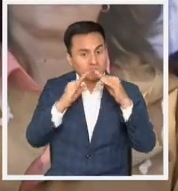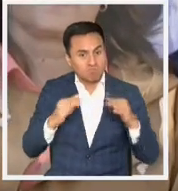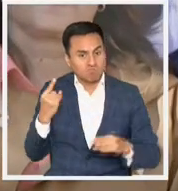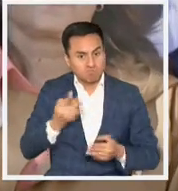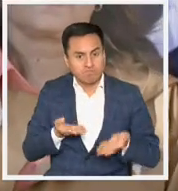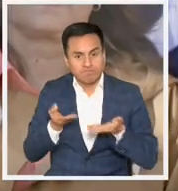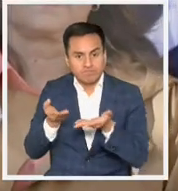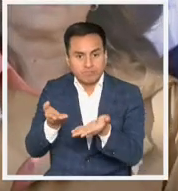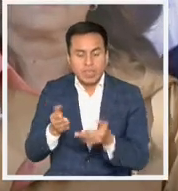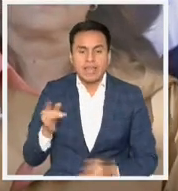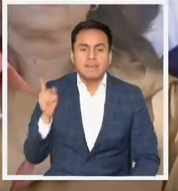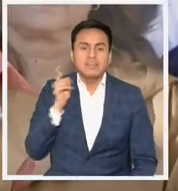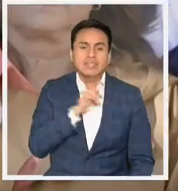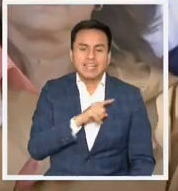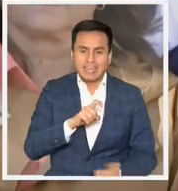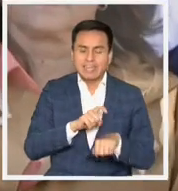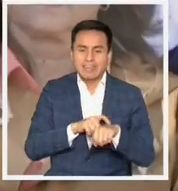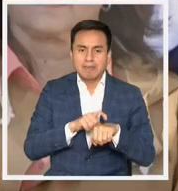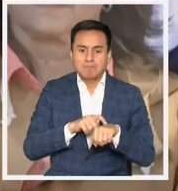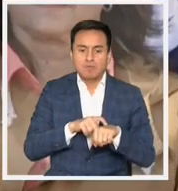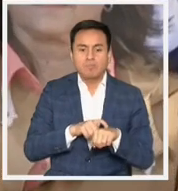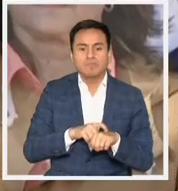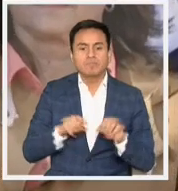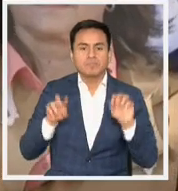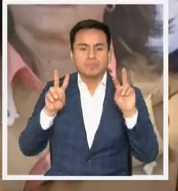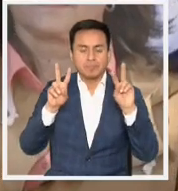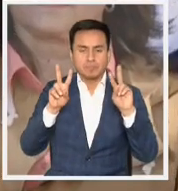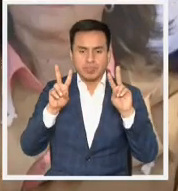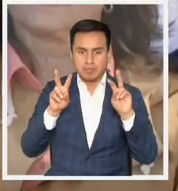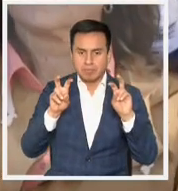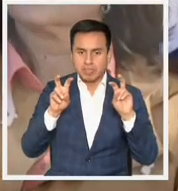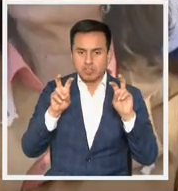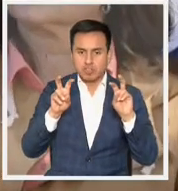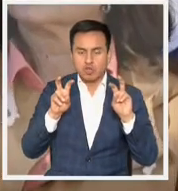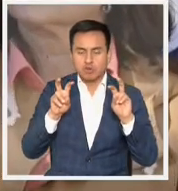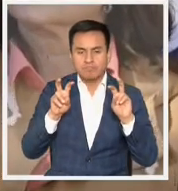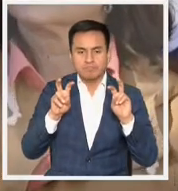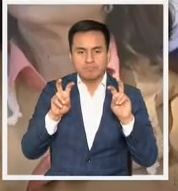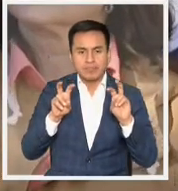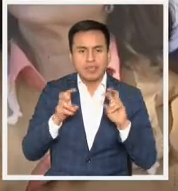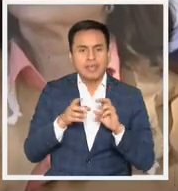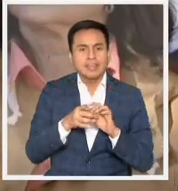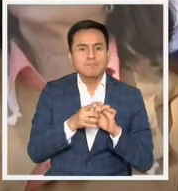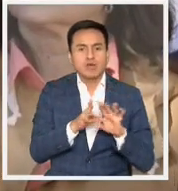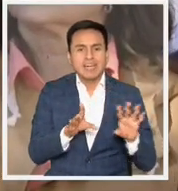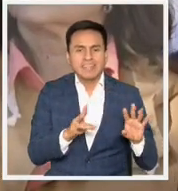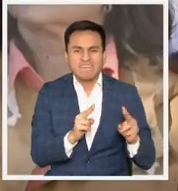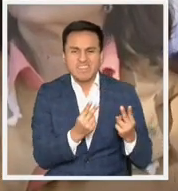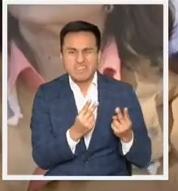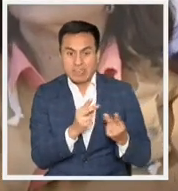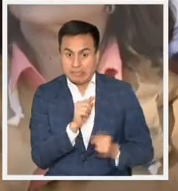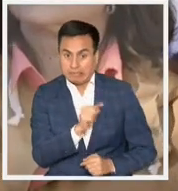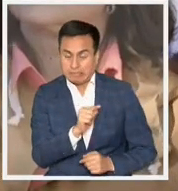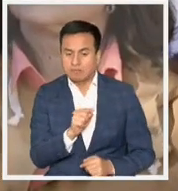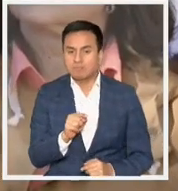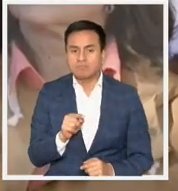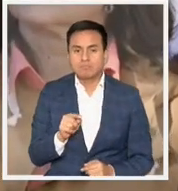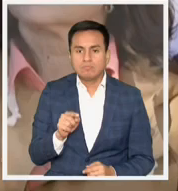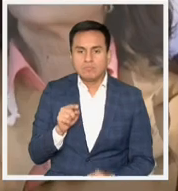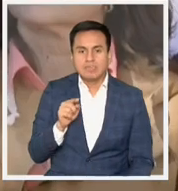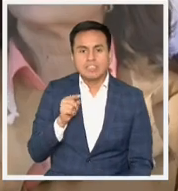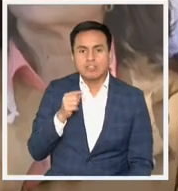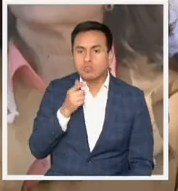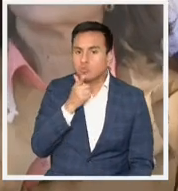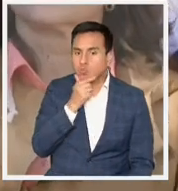Para finalizar, en honor al tiempo, respecto al caso de Democracia Viva, para que no quede ninguna